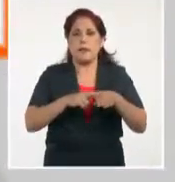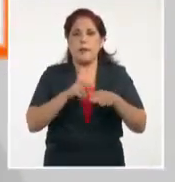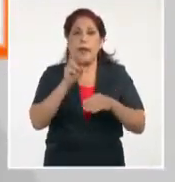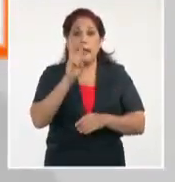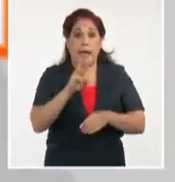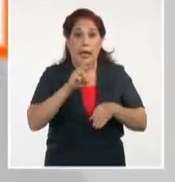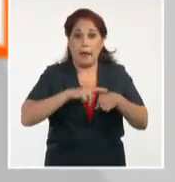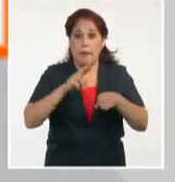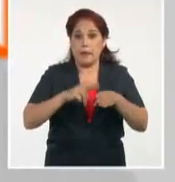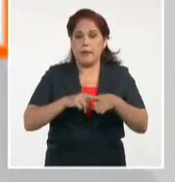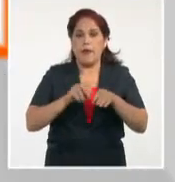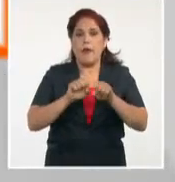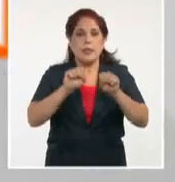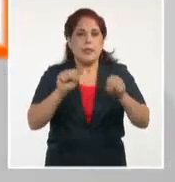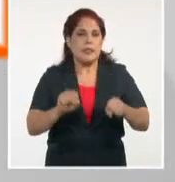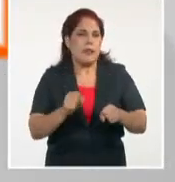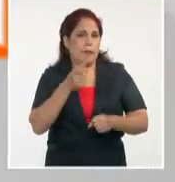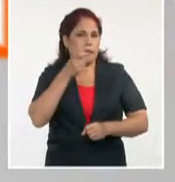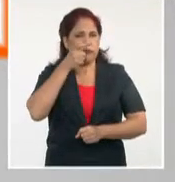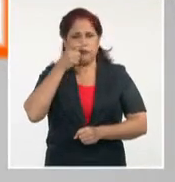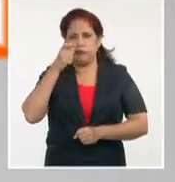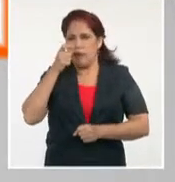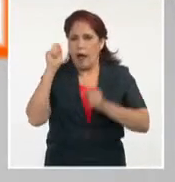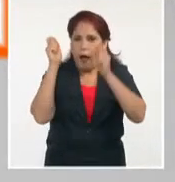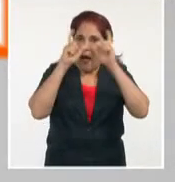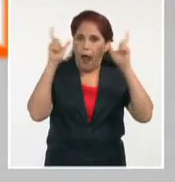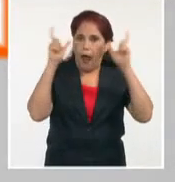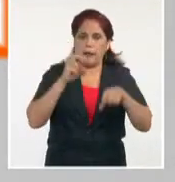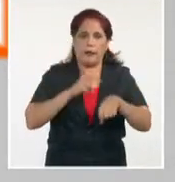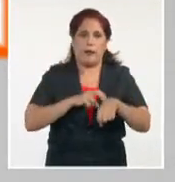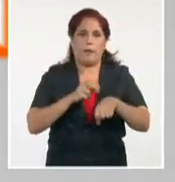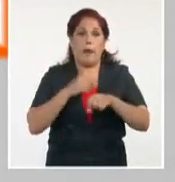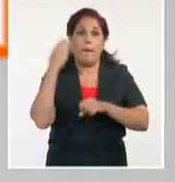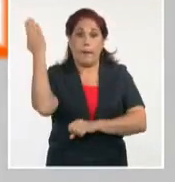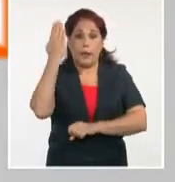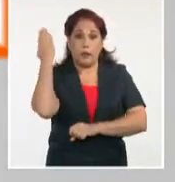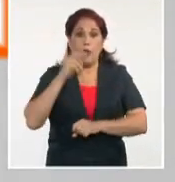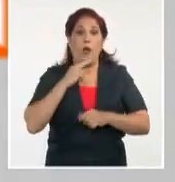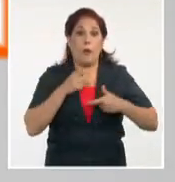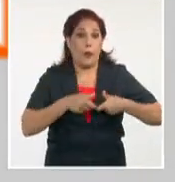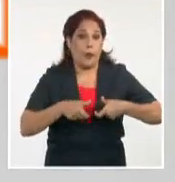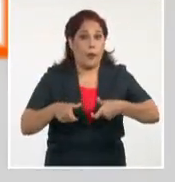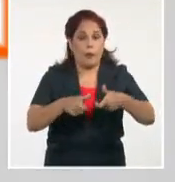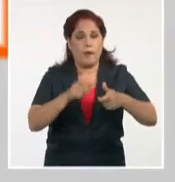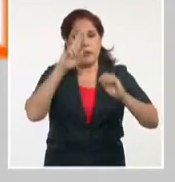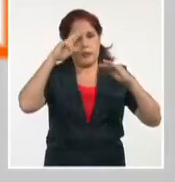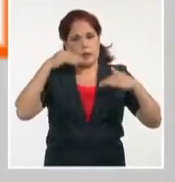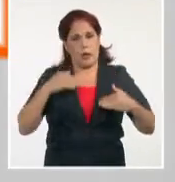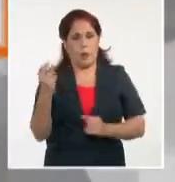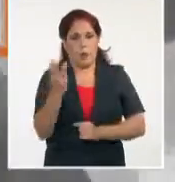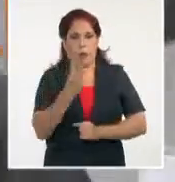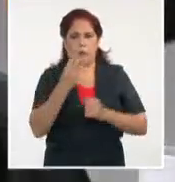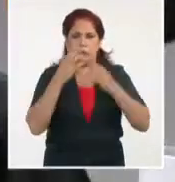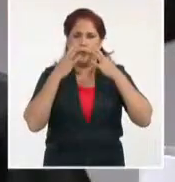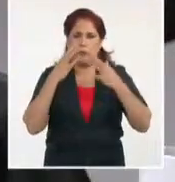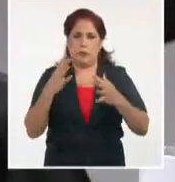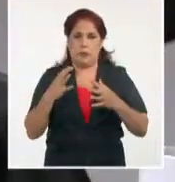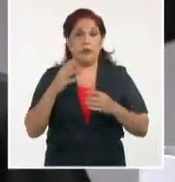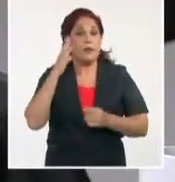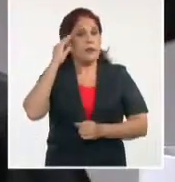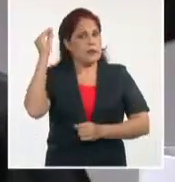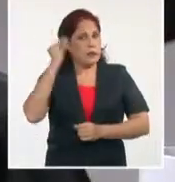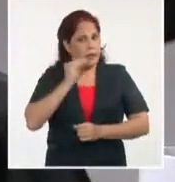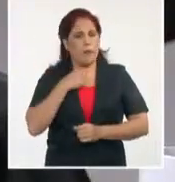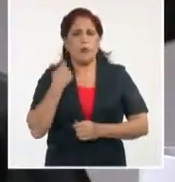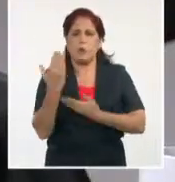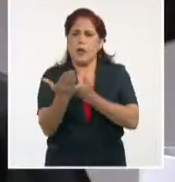tres representantes de los sistemas de vigilancia de alerta temprana, el meteorológico, el hidrológico y el de salud. Por lo tanto, nosotros queríamos compartir